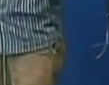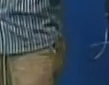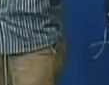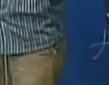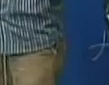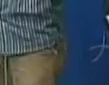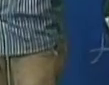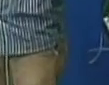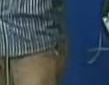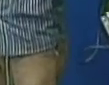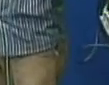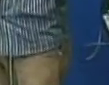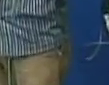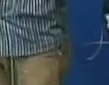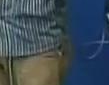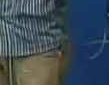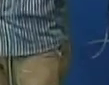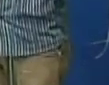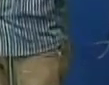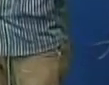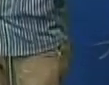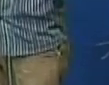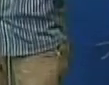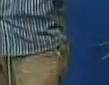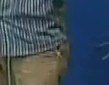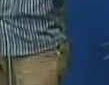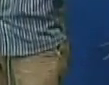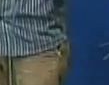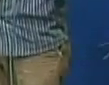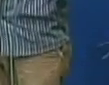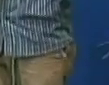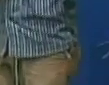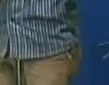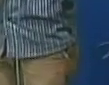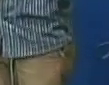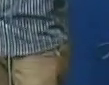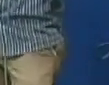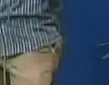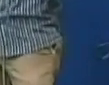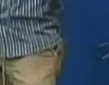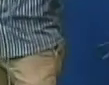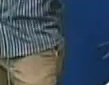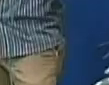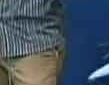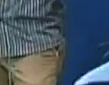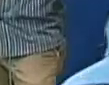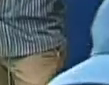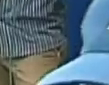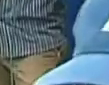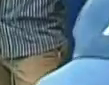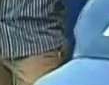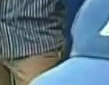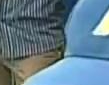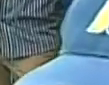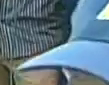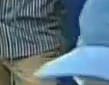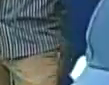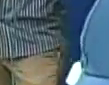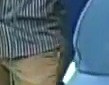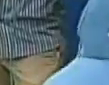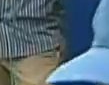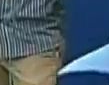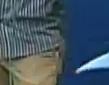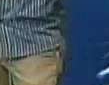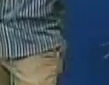ahora vamos a tener el honor al aniversario aunque el nacimiento del comandante chávez porque la marina vienesa